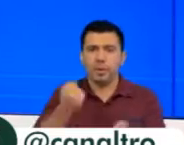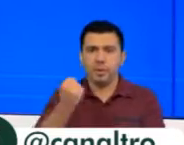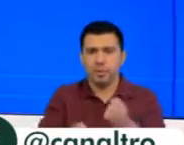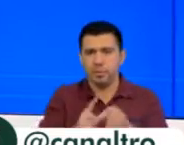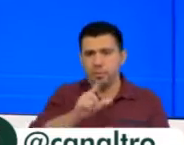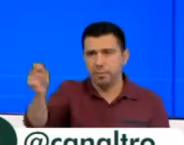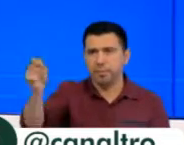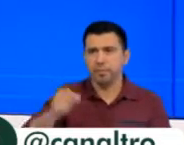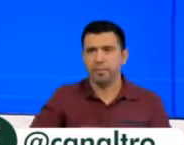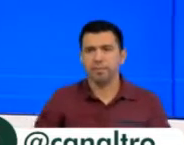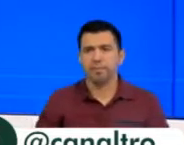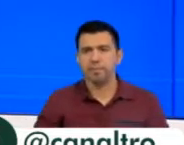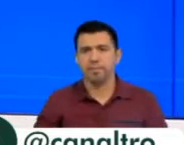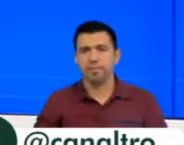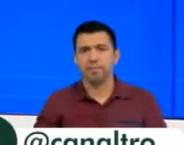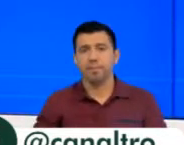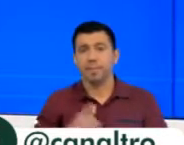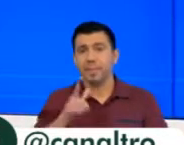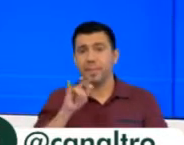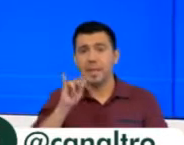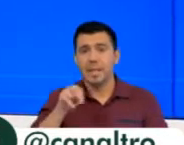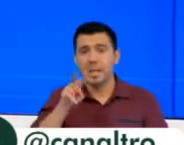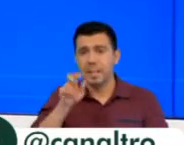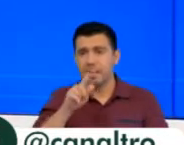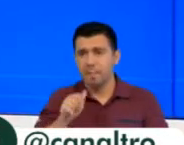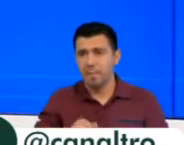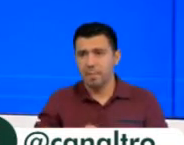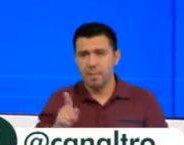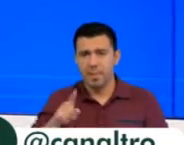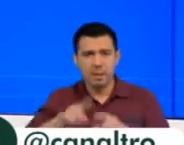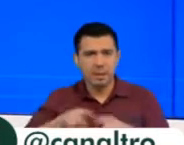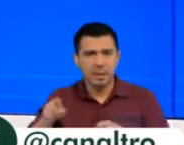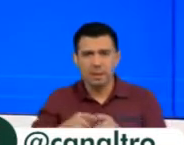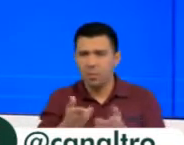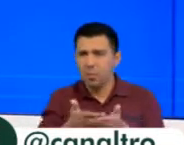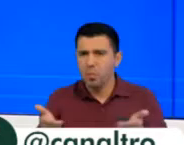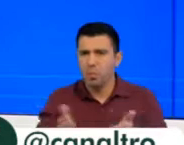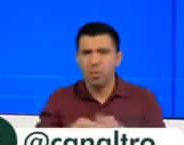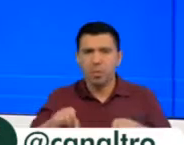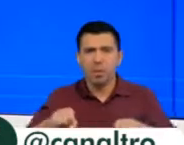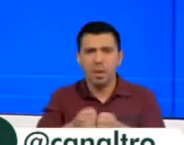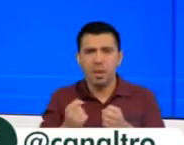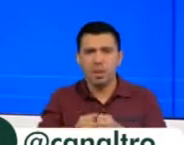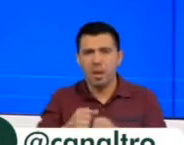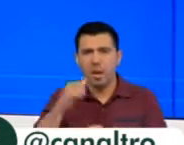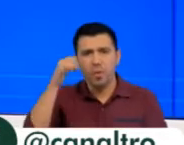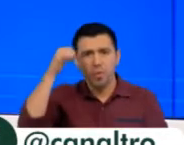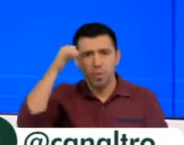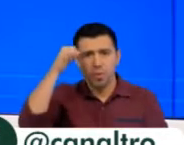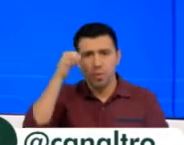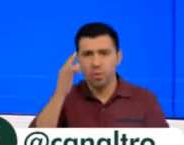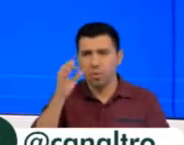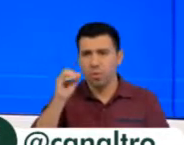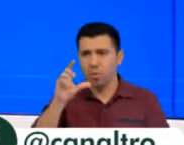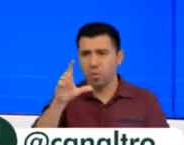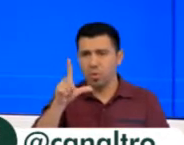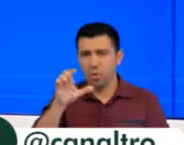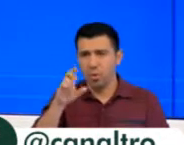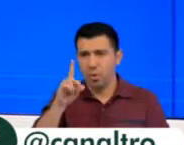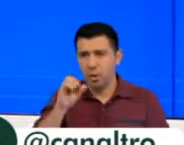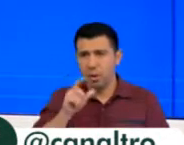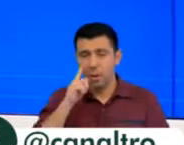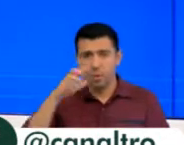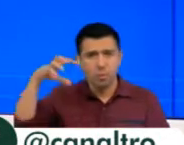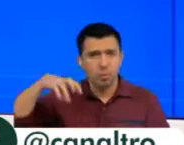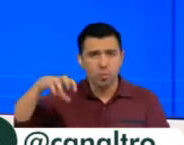varios derrumbes fueron despejados por Invías con el apoyo de la Alcaldía de Toledo para rehabilitar el paso en la Soberanía, que se había afectado por las lluvias durante